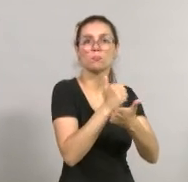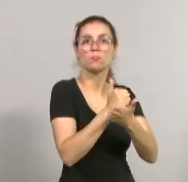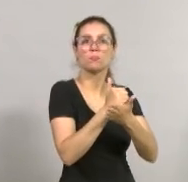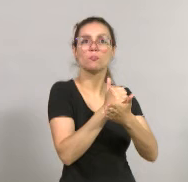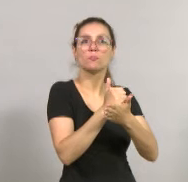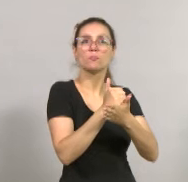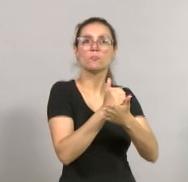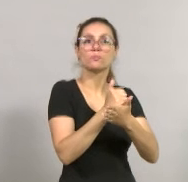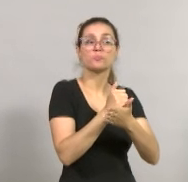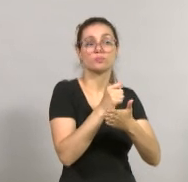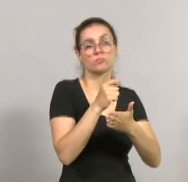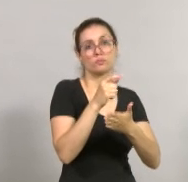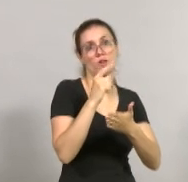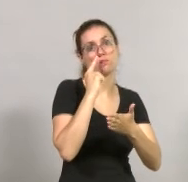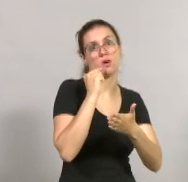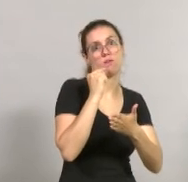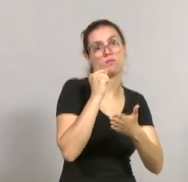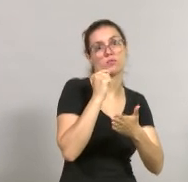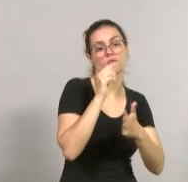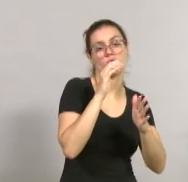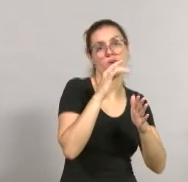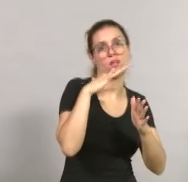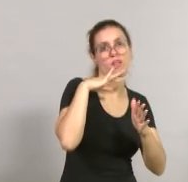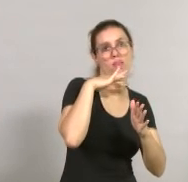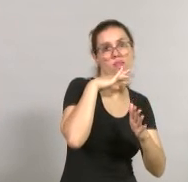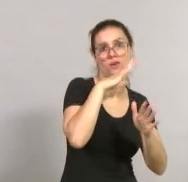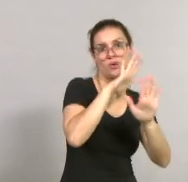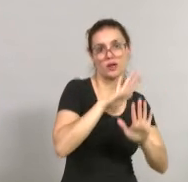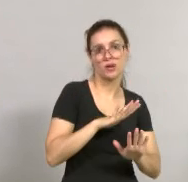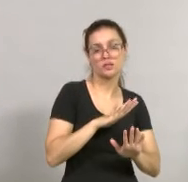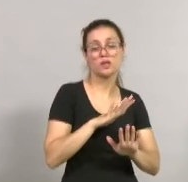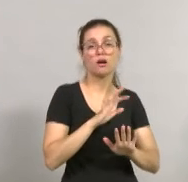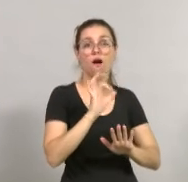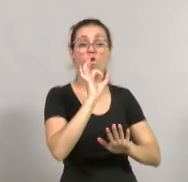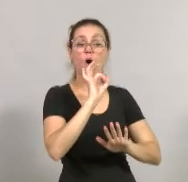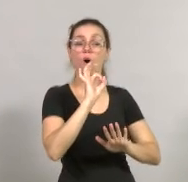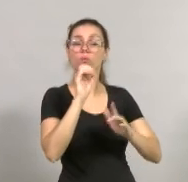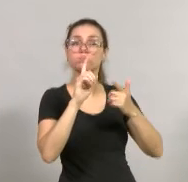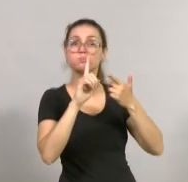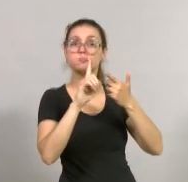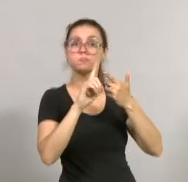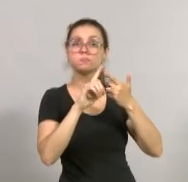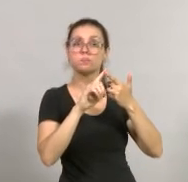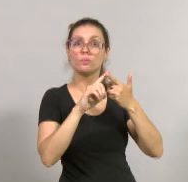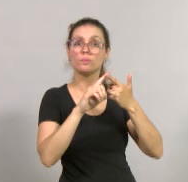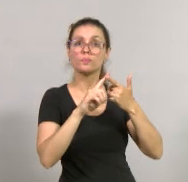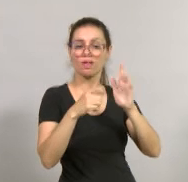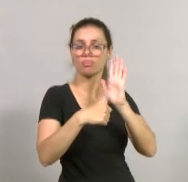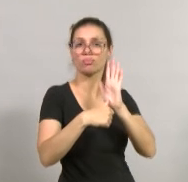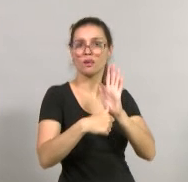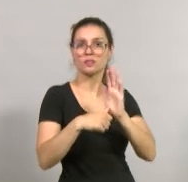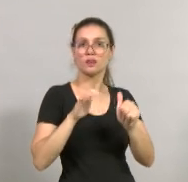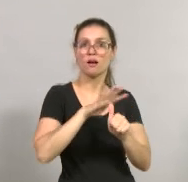que organiza nuestra lengua, o como otras variantes dentro de lo que es esta discusión que tienen que ver con identidades de